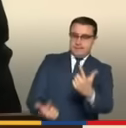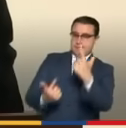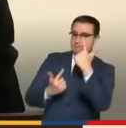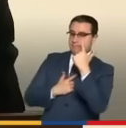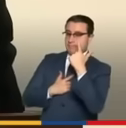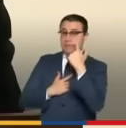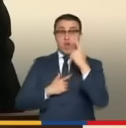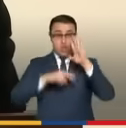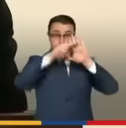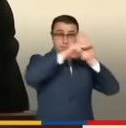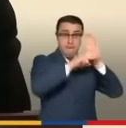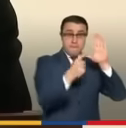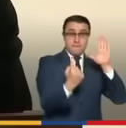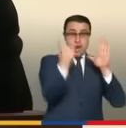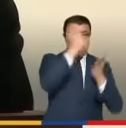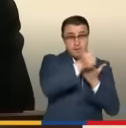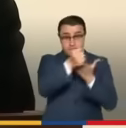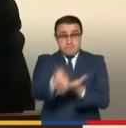su sociedad.